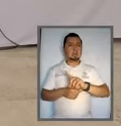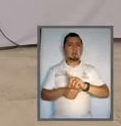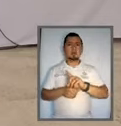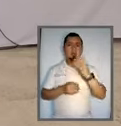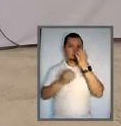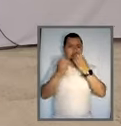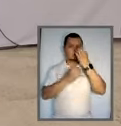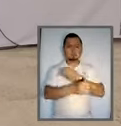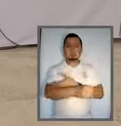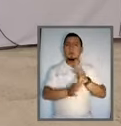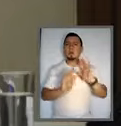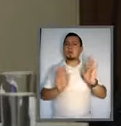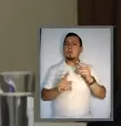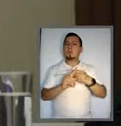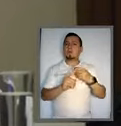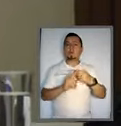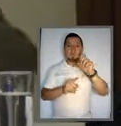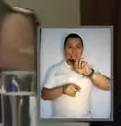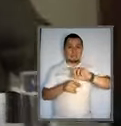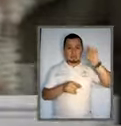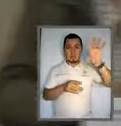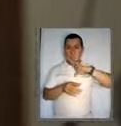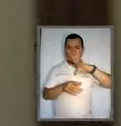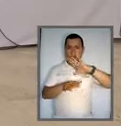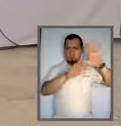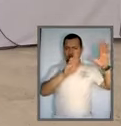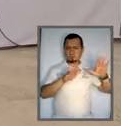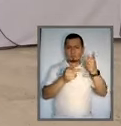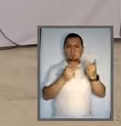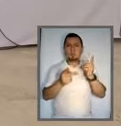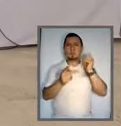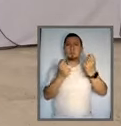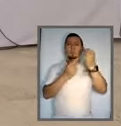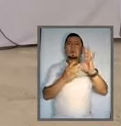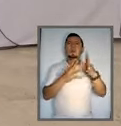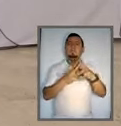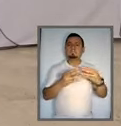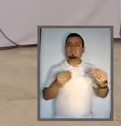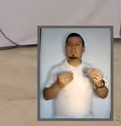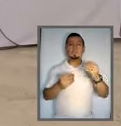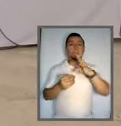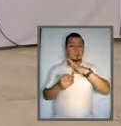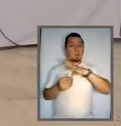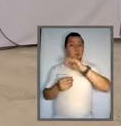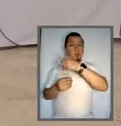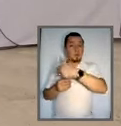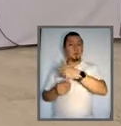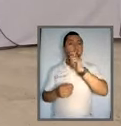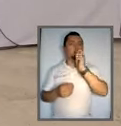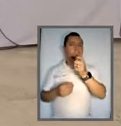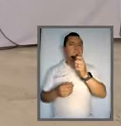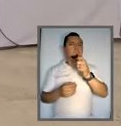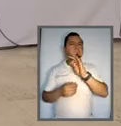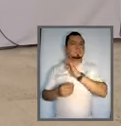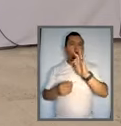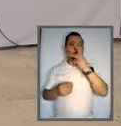muestreo ya no ha dado casos positivos. Los que dieron positivos están aislados, ya algunos están en proceso de recuperación, pero este caso que menciona sí es